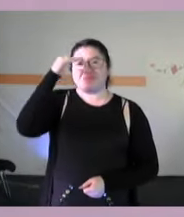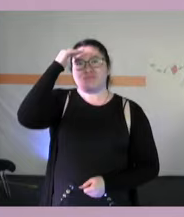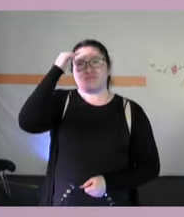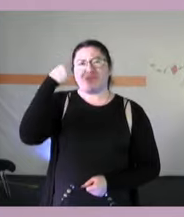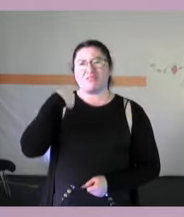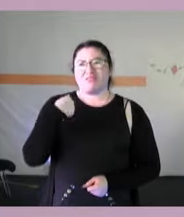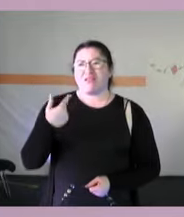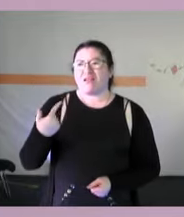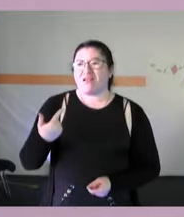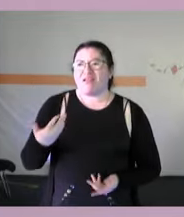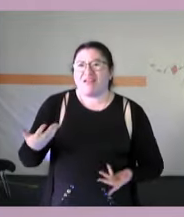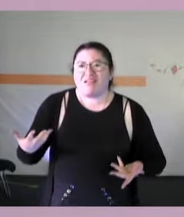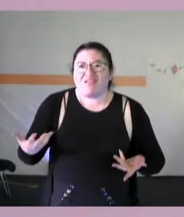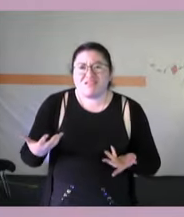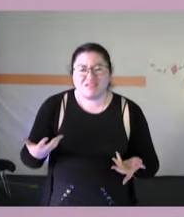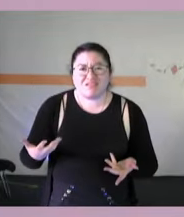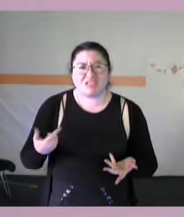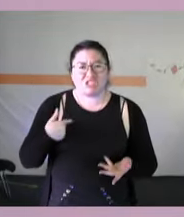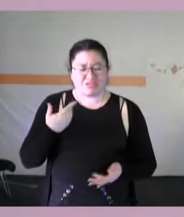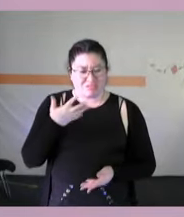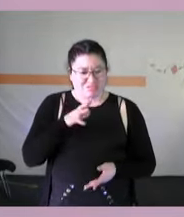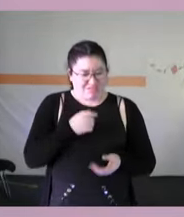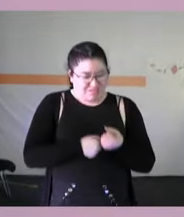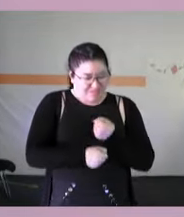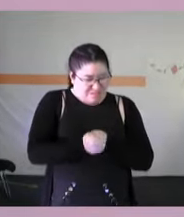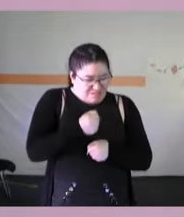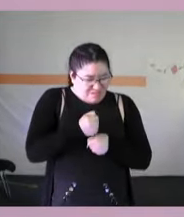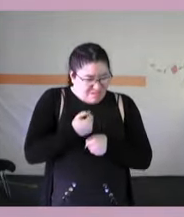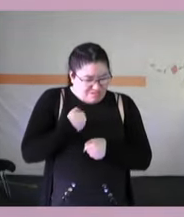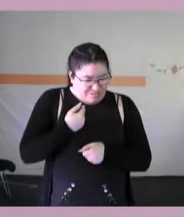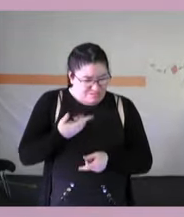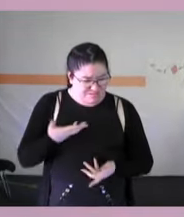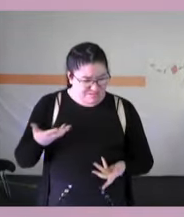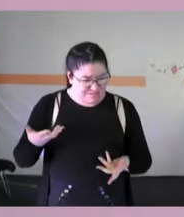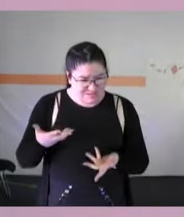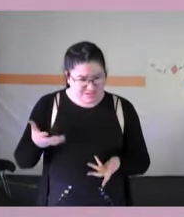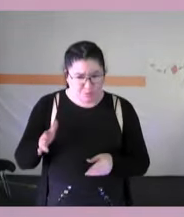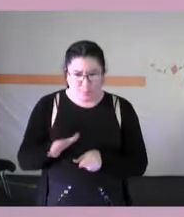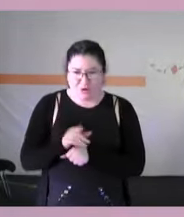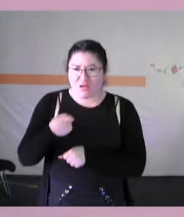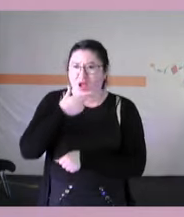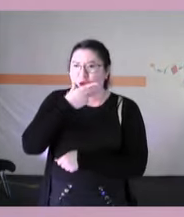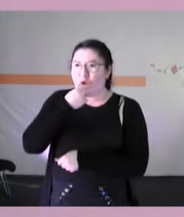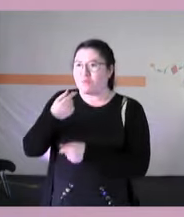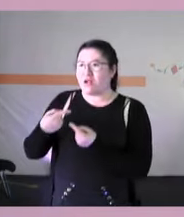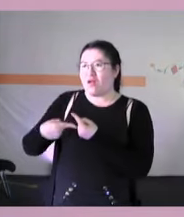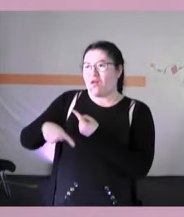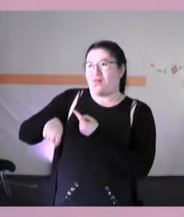cuando tenías 10 años? ¿Qué hice para provocar a este señor?